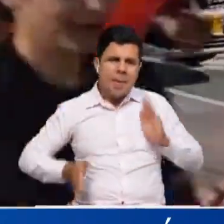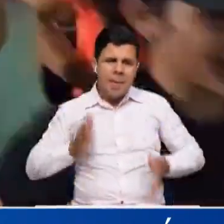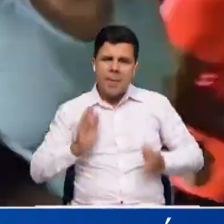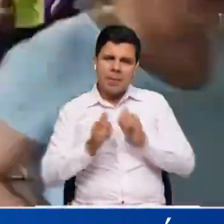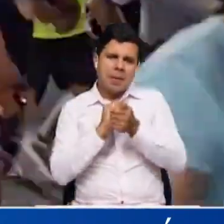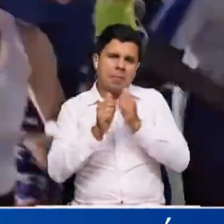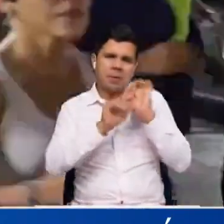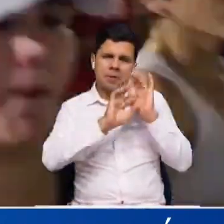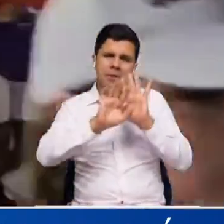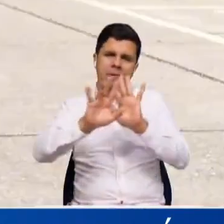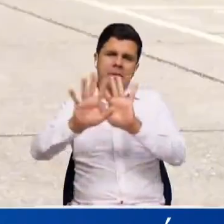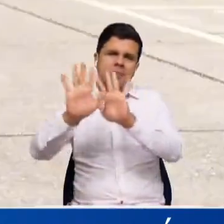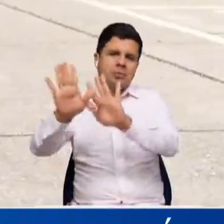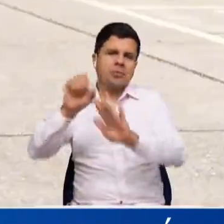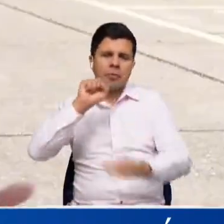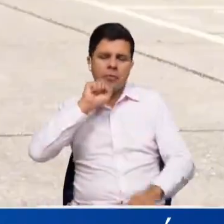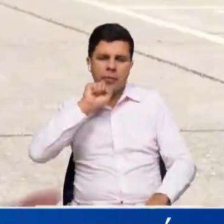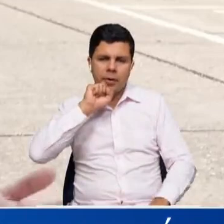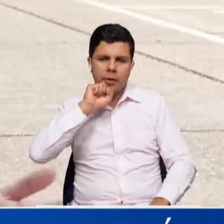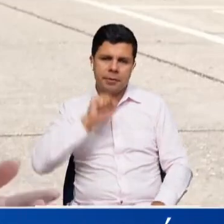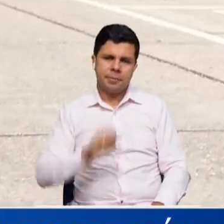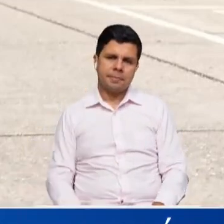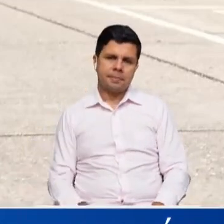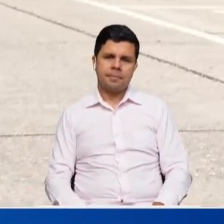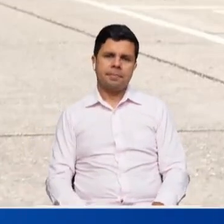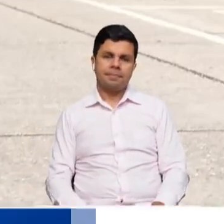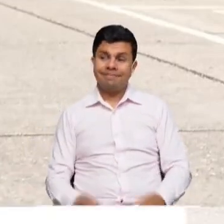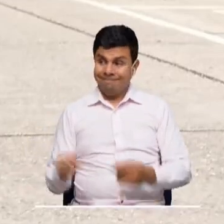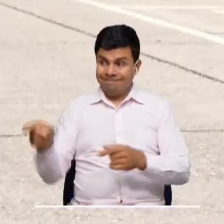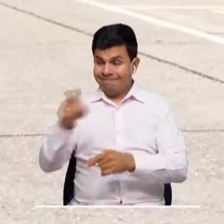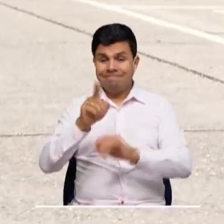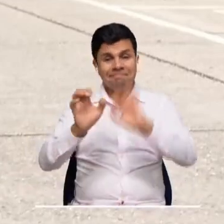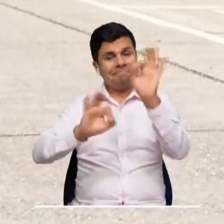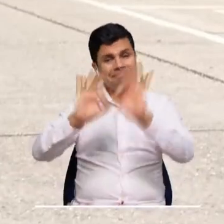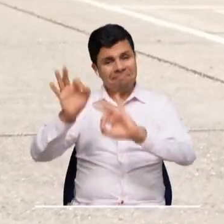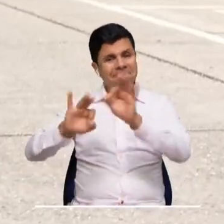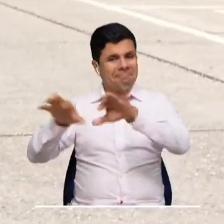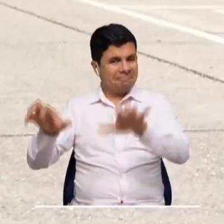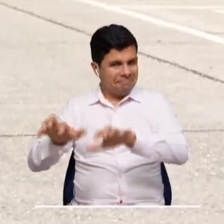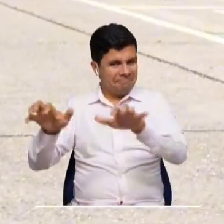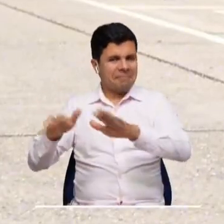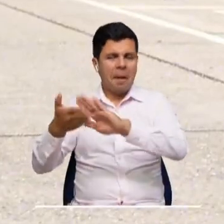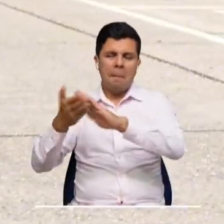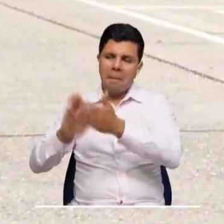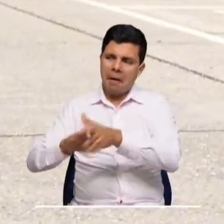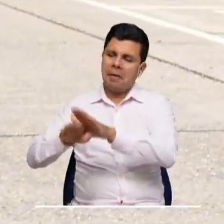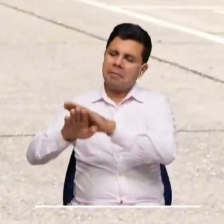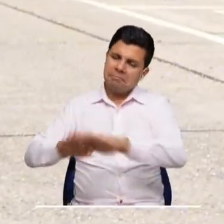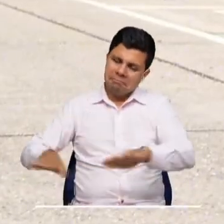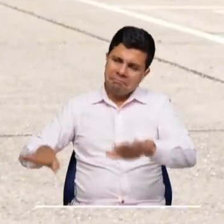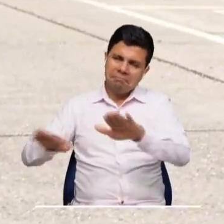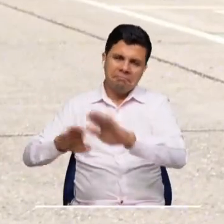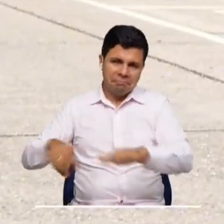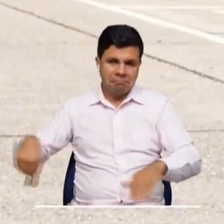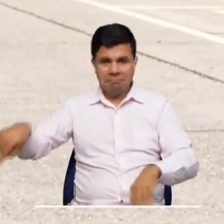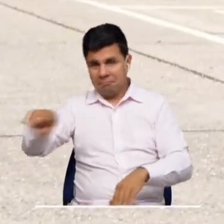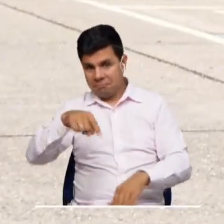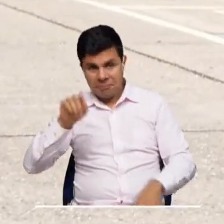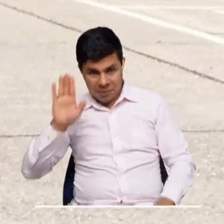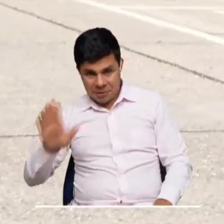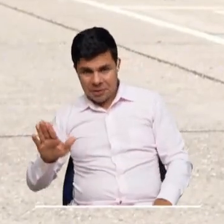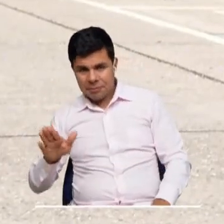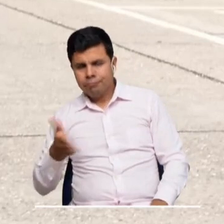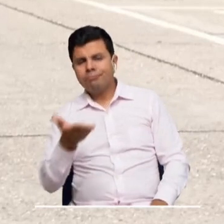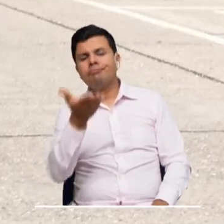Barranca Bermeja. Y lamentablemente, en medio del inicio de la celebración de la Semana por la Paz en Barranca